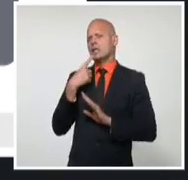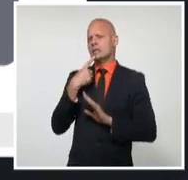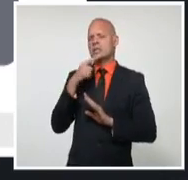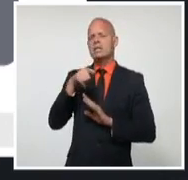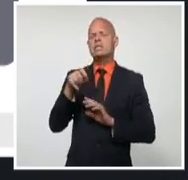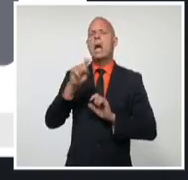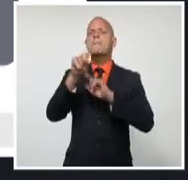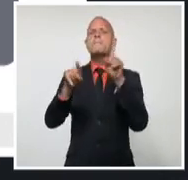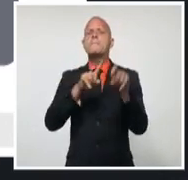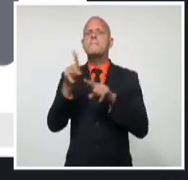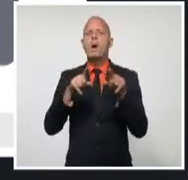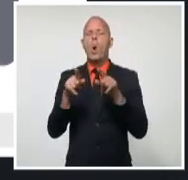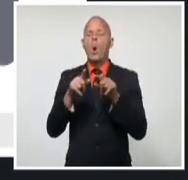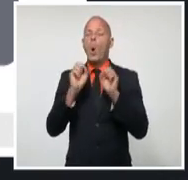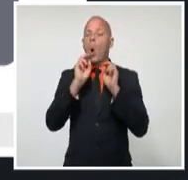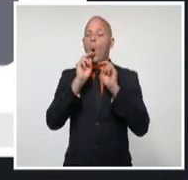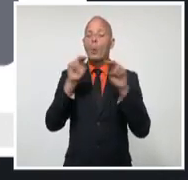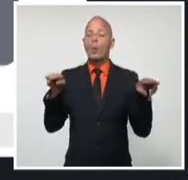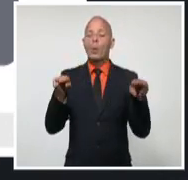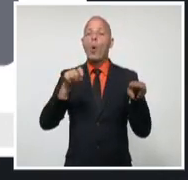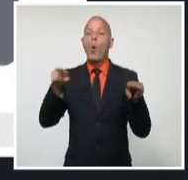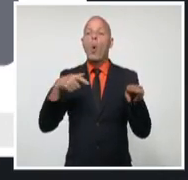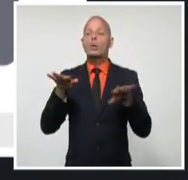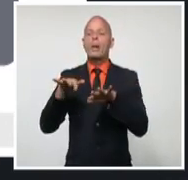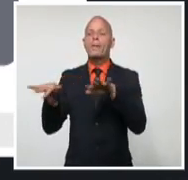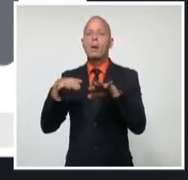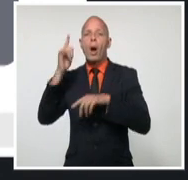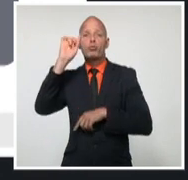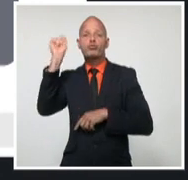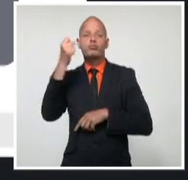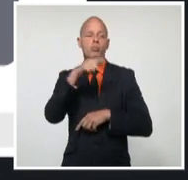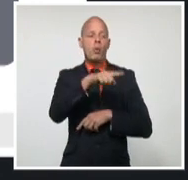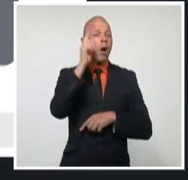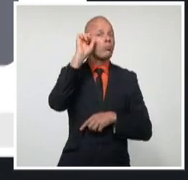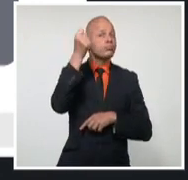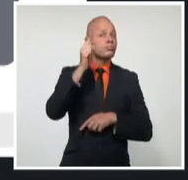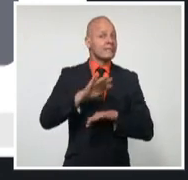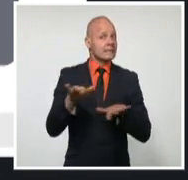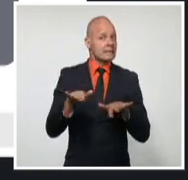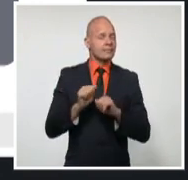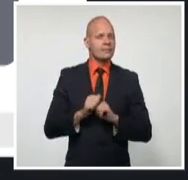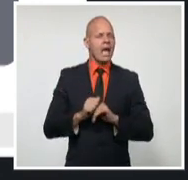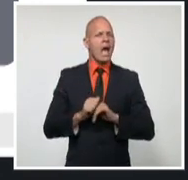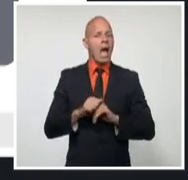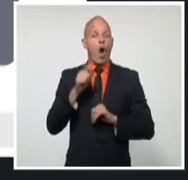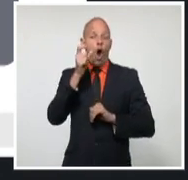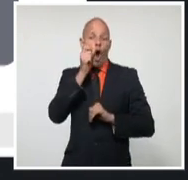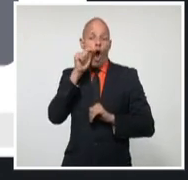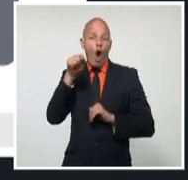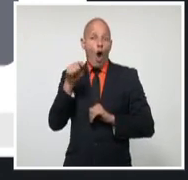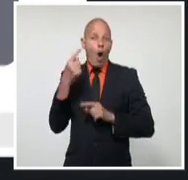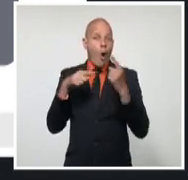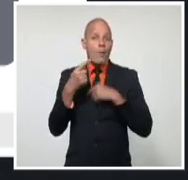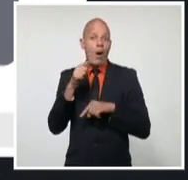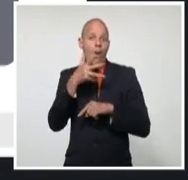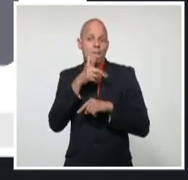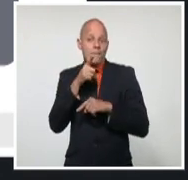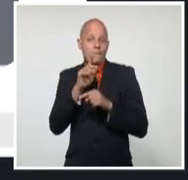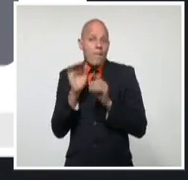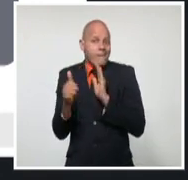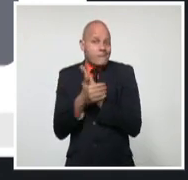que se fueran preparando antes y que amablemente uno de sus integrantes nos hizo llegar. Varias preguntas. Los